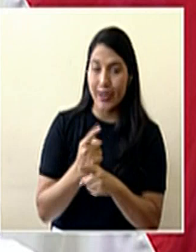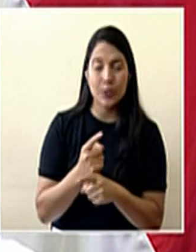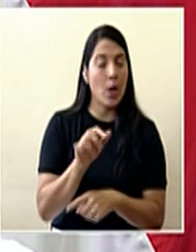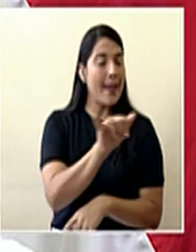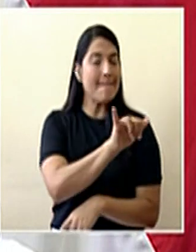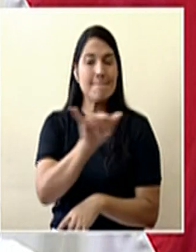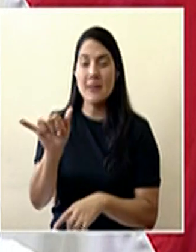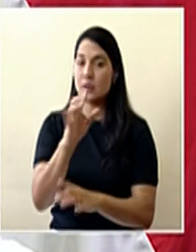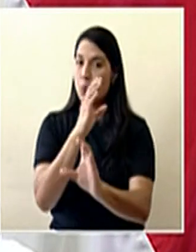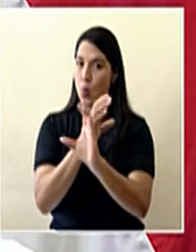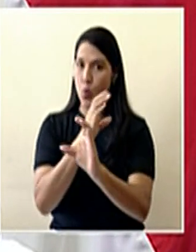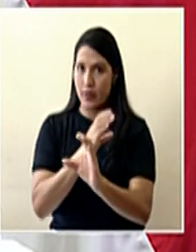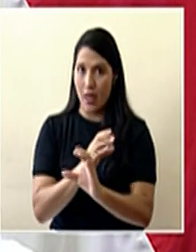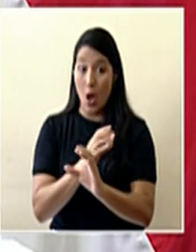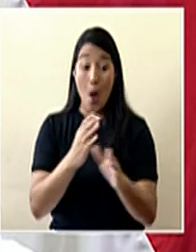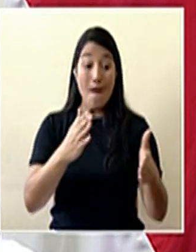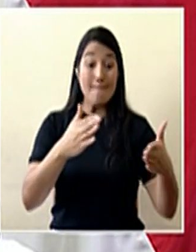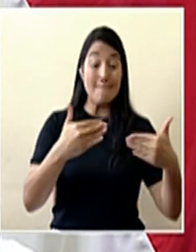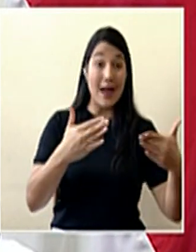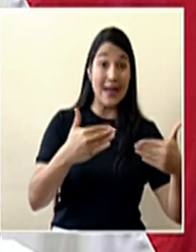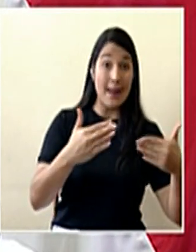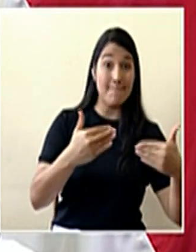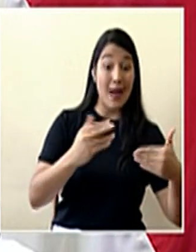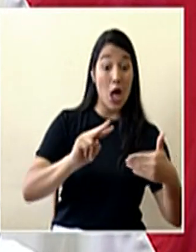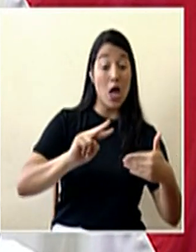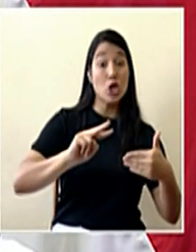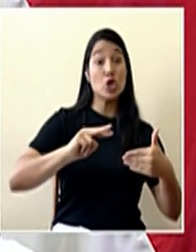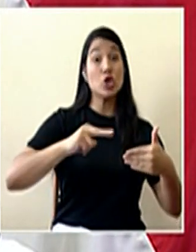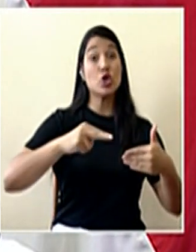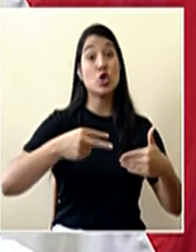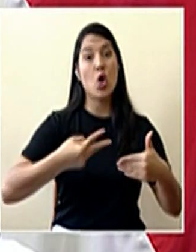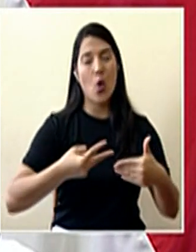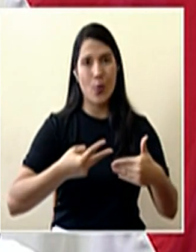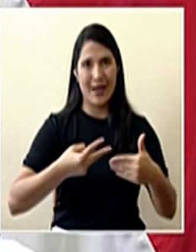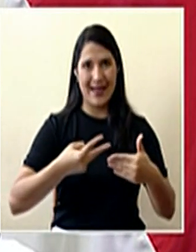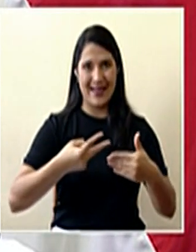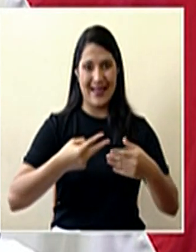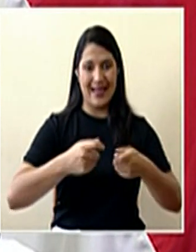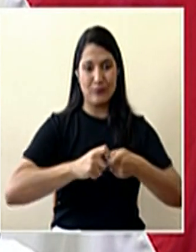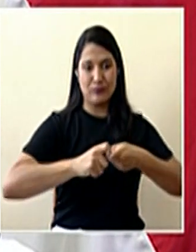tomar en cuenta que Panamá es el doble de extensa, son 600